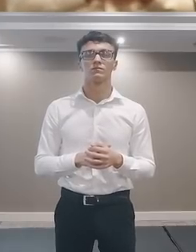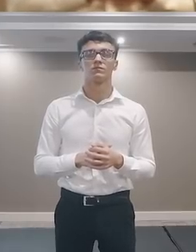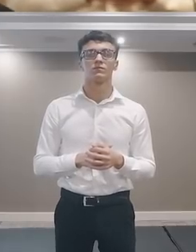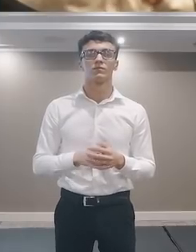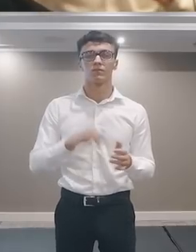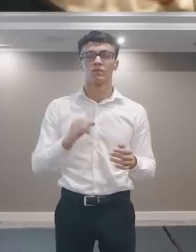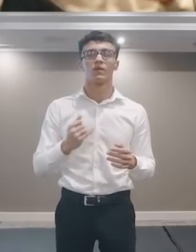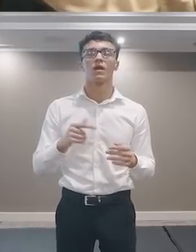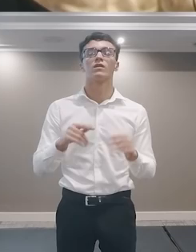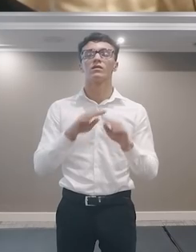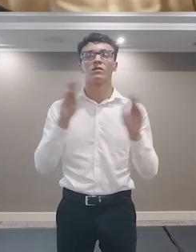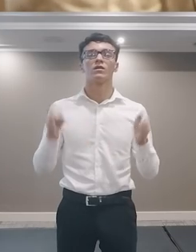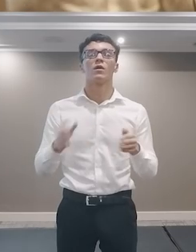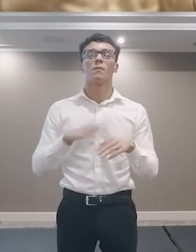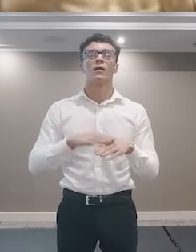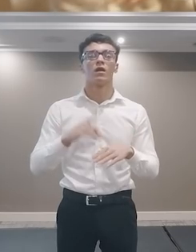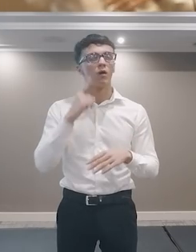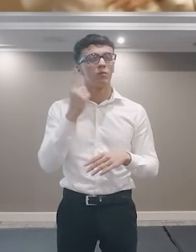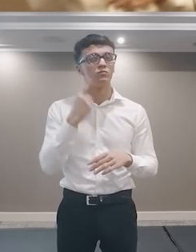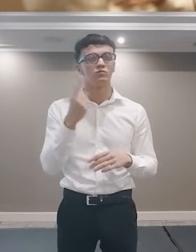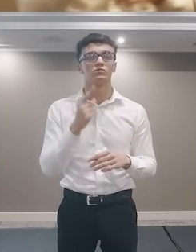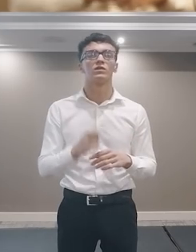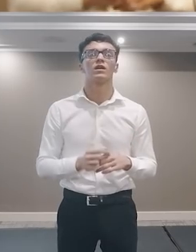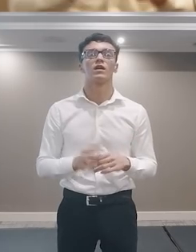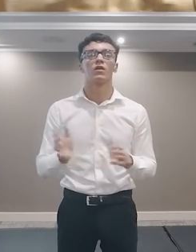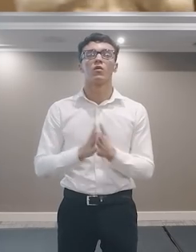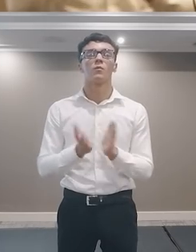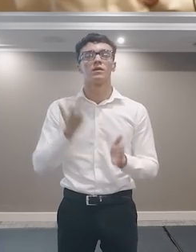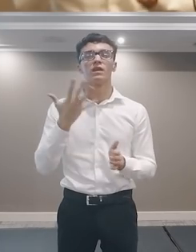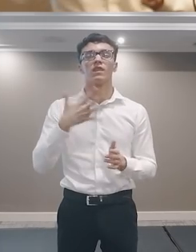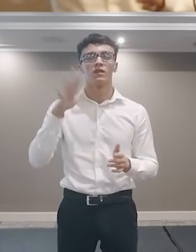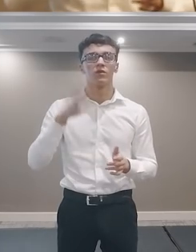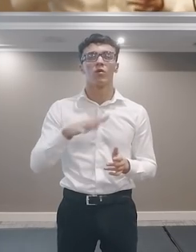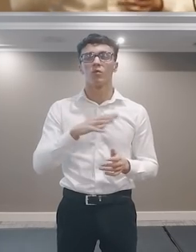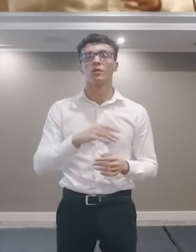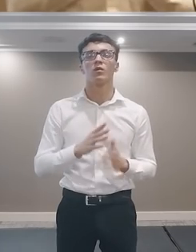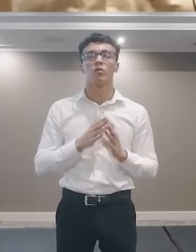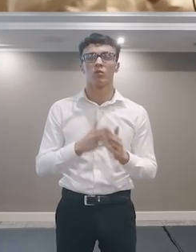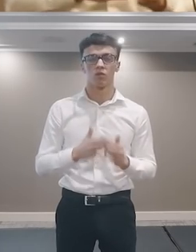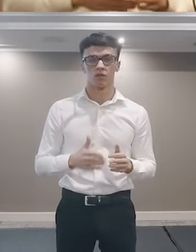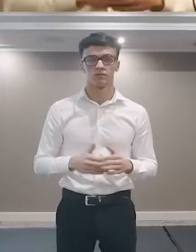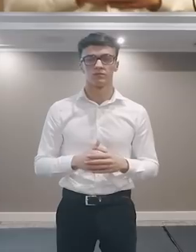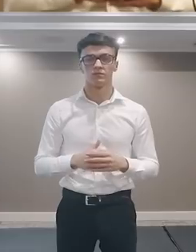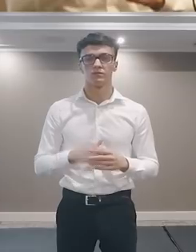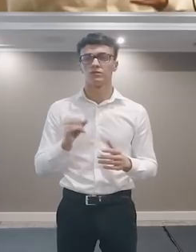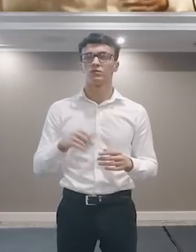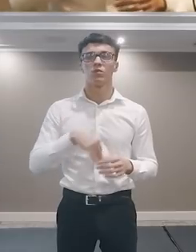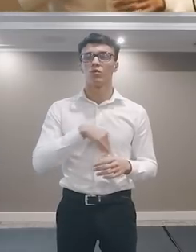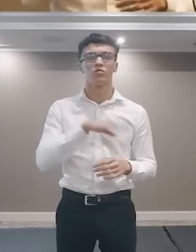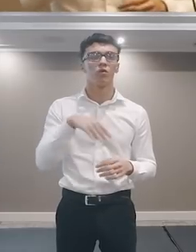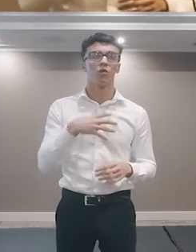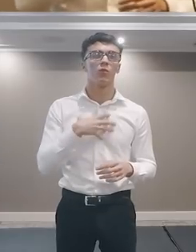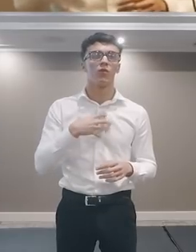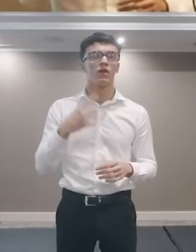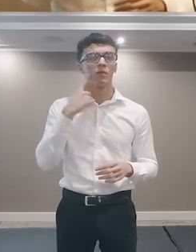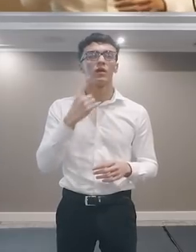me voy a ir los siguientes los siguientes cruceros por donde voy a visitar pero me meto ahí empieza a ver todos los precios todos los curso las todas